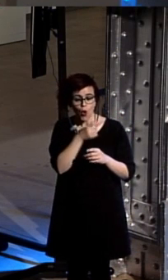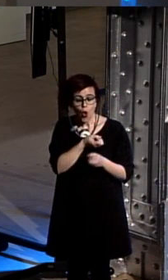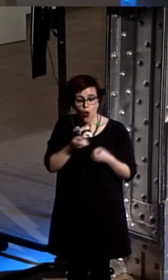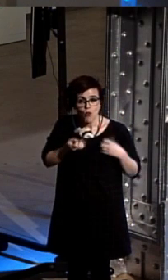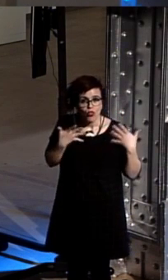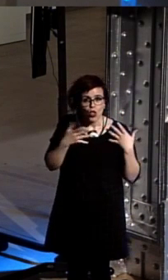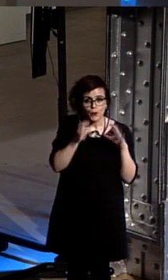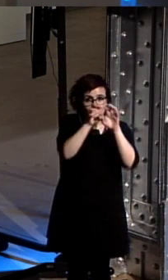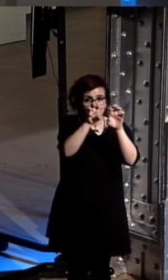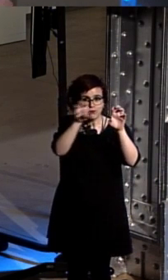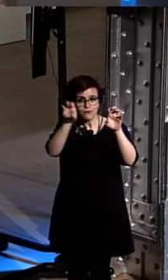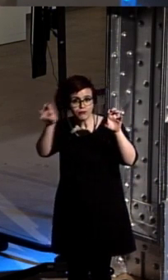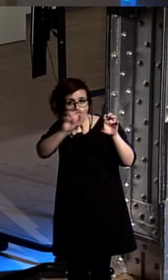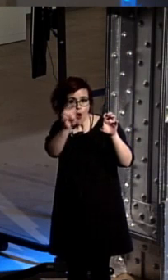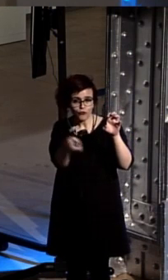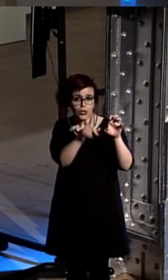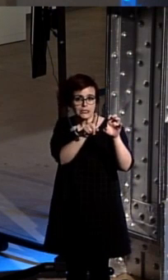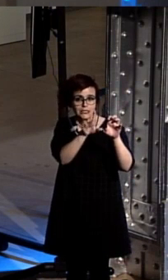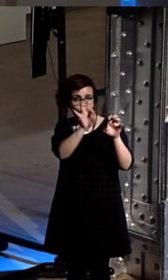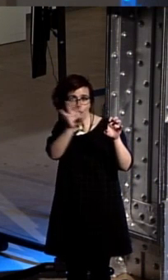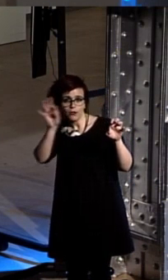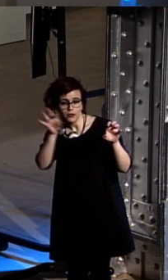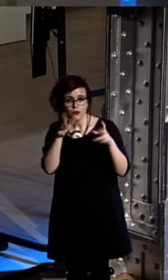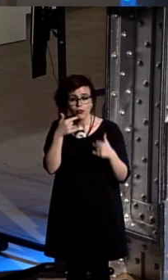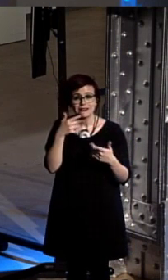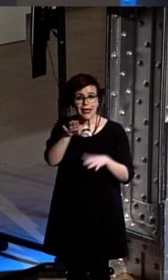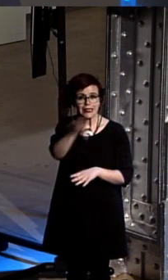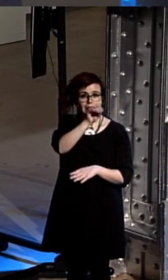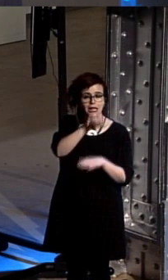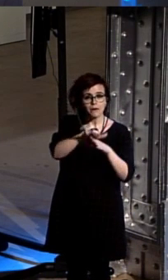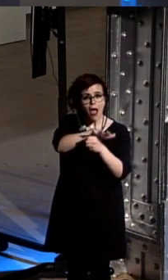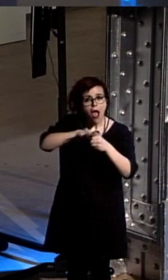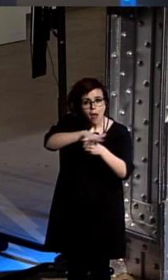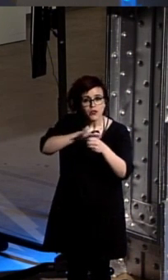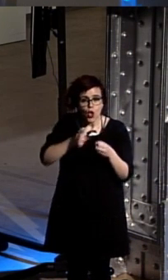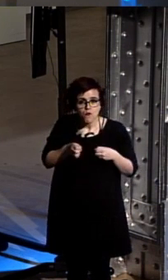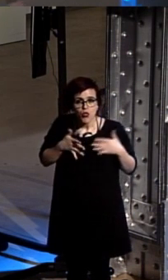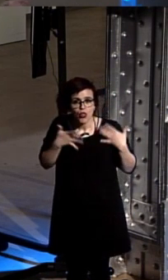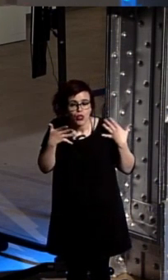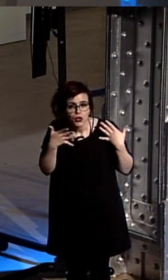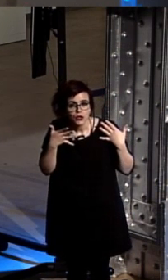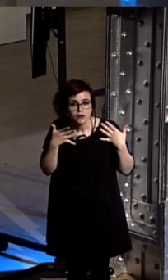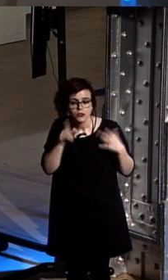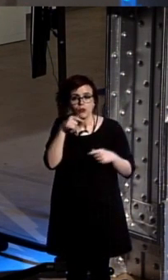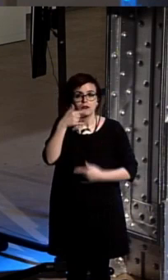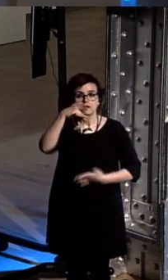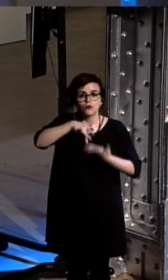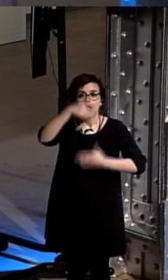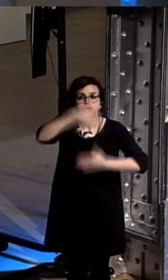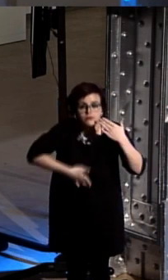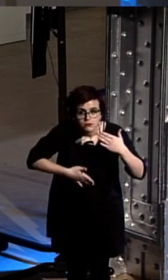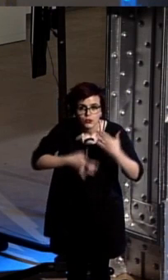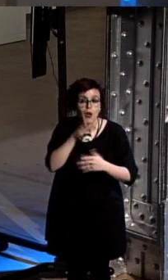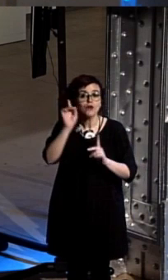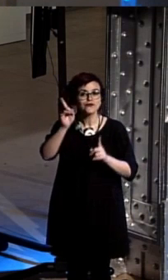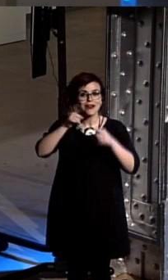más capaces de entender cómo funciona el campo de las emociones y no nos estamos restringiendo única y exclusivamente